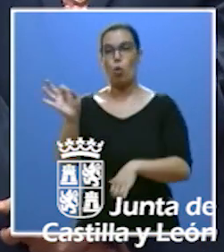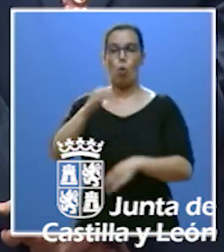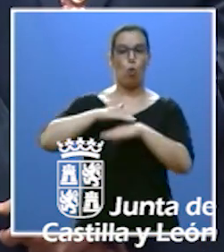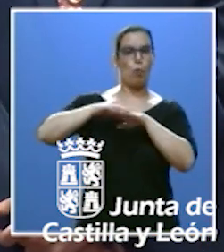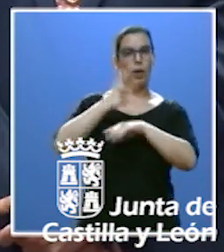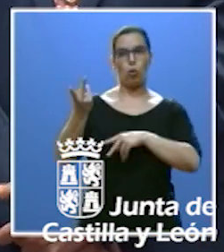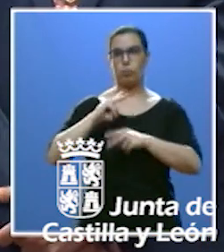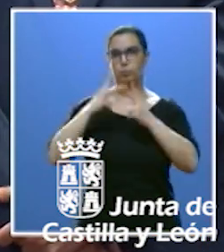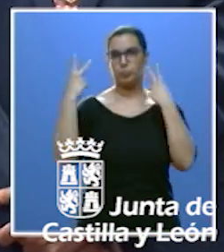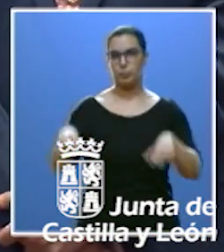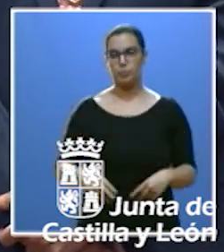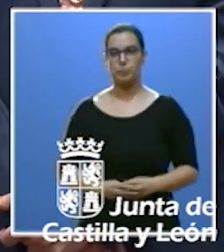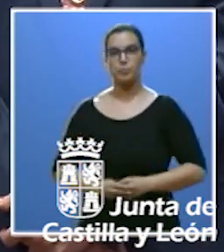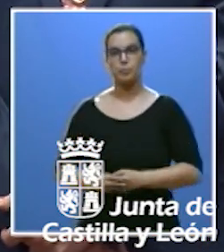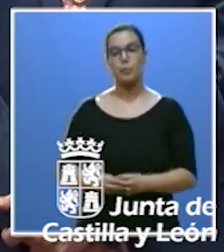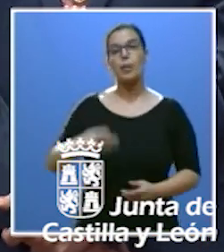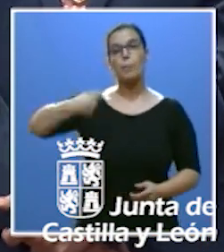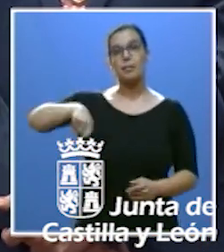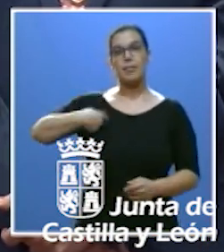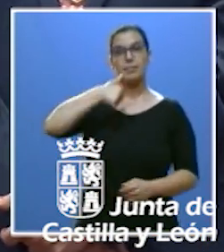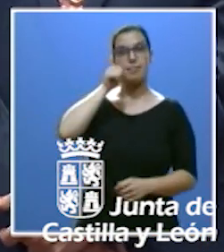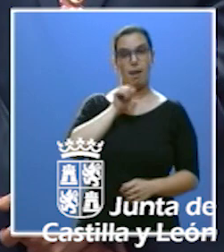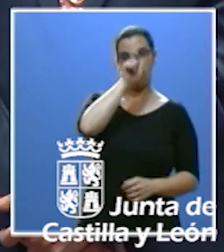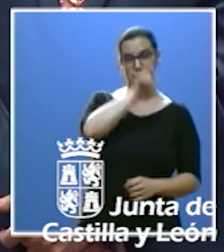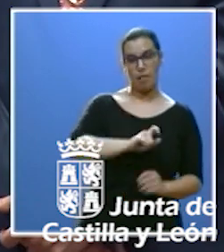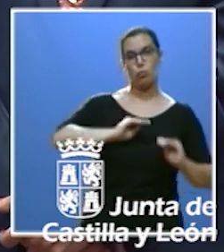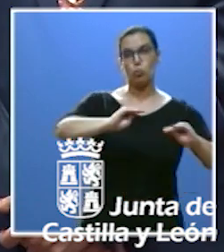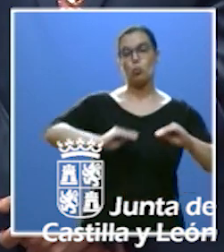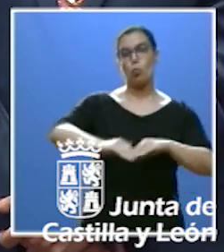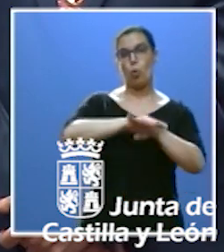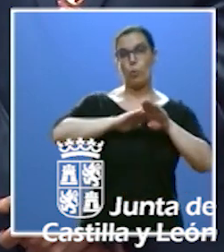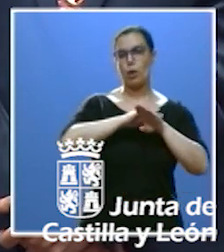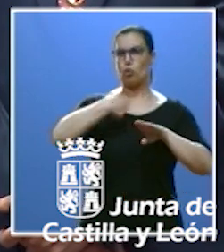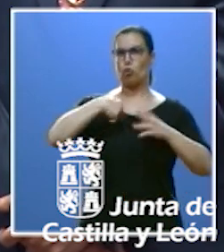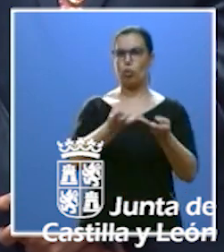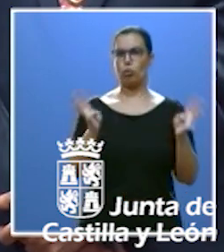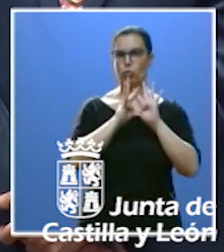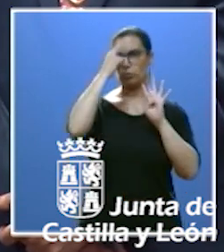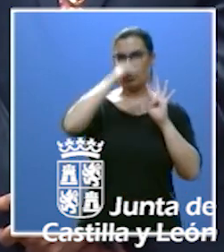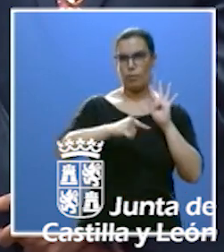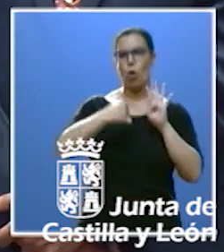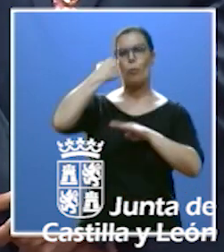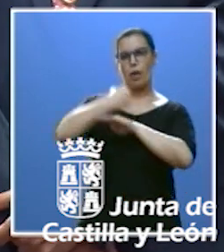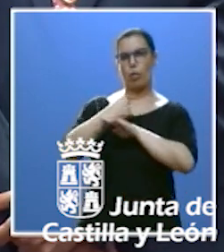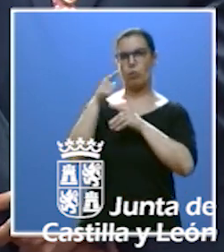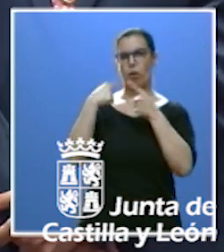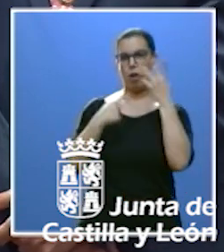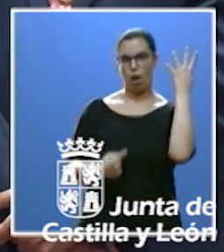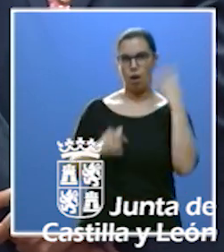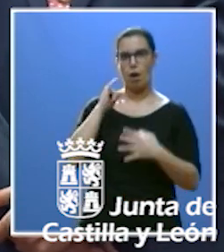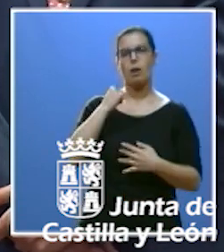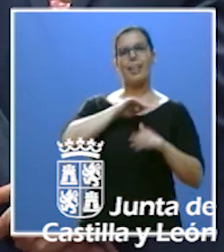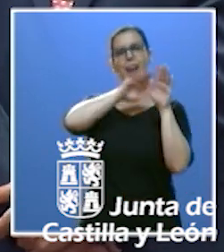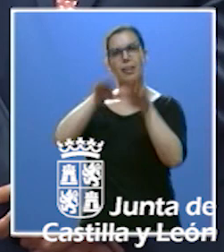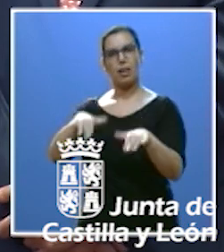de España. El presidente Pedro Sánchez y su Gobierno somos conscientes de nuestras obligaciones, de la lealtad